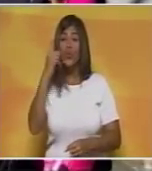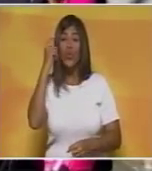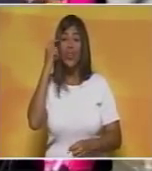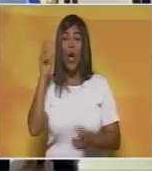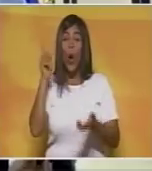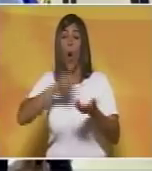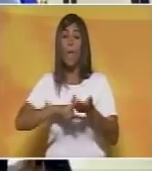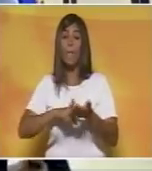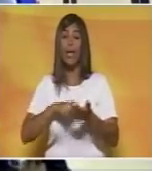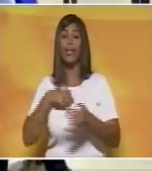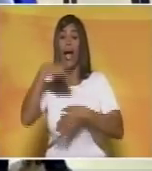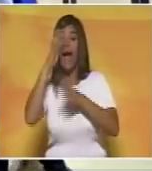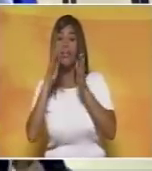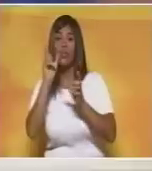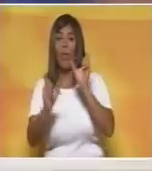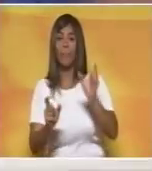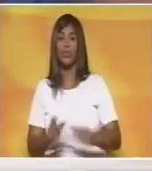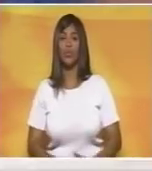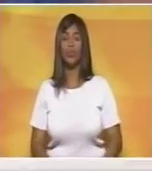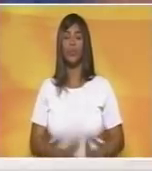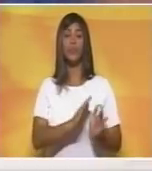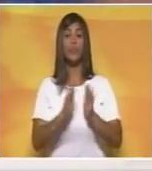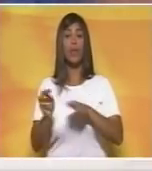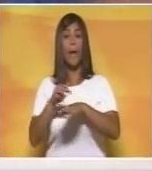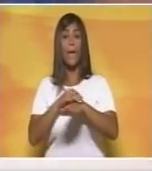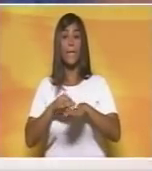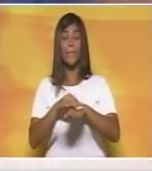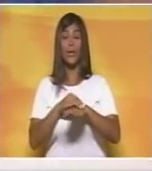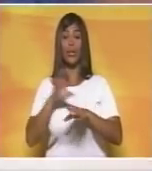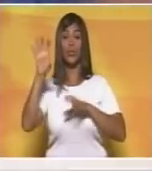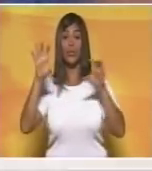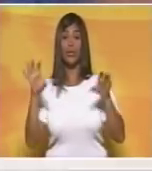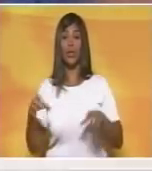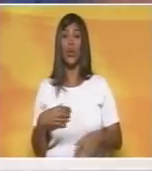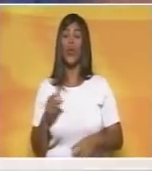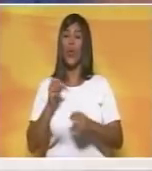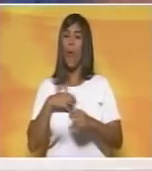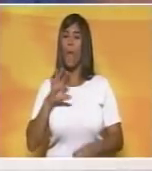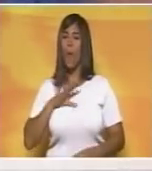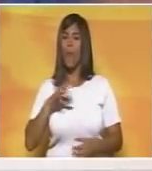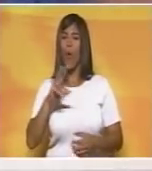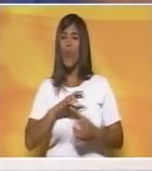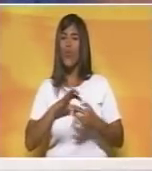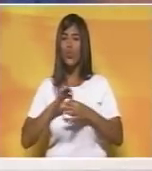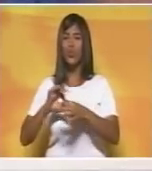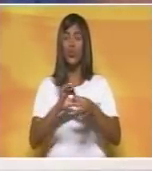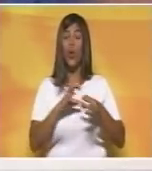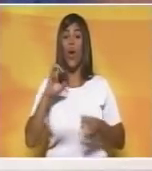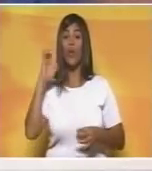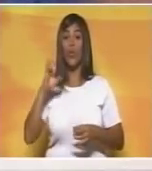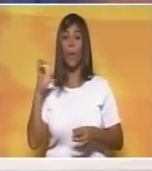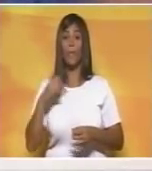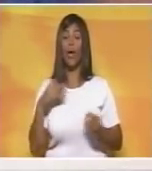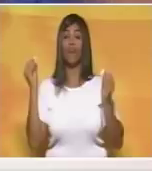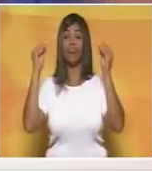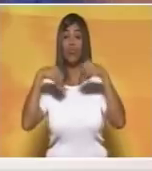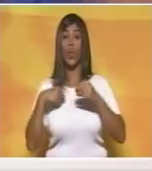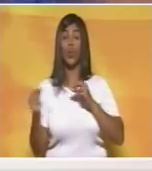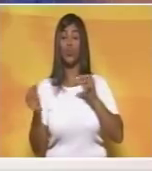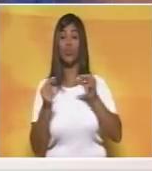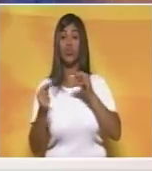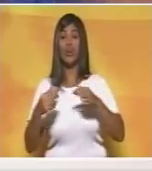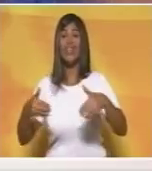para atender esta situación. Los ministros de Exteriores de la Unión Europea acordaron abordar hoy en Luxemburgo